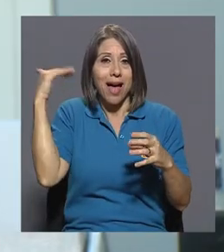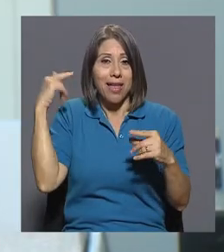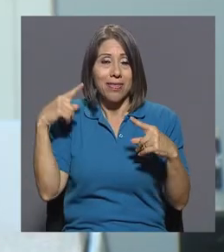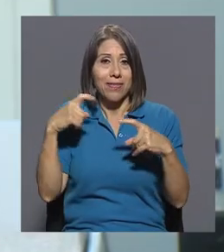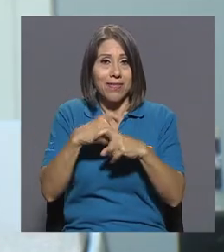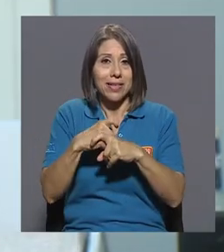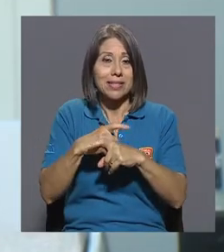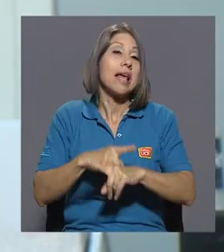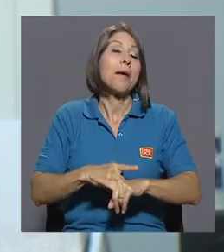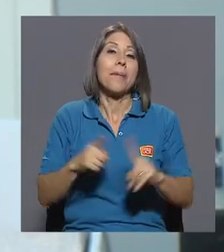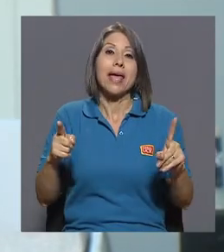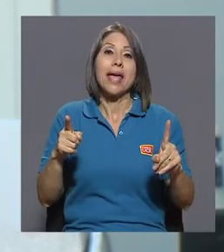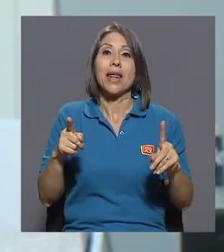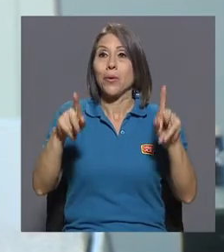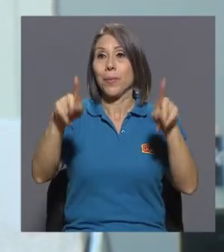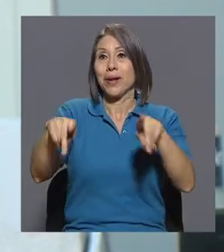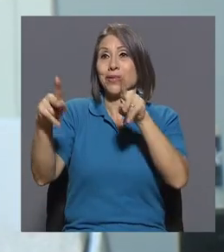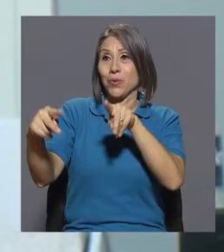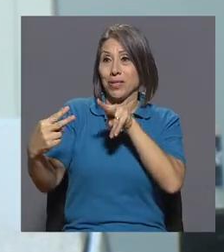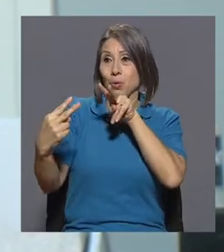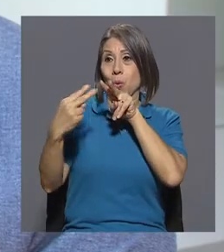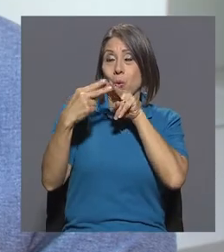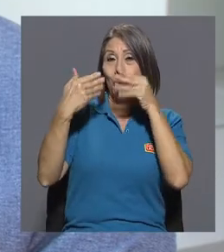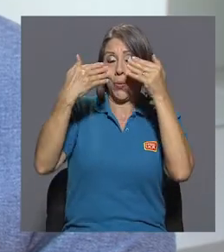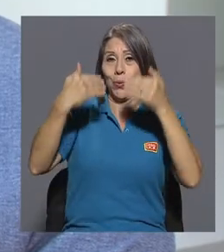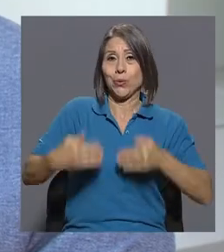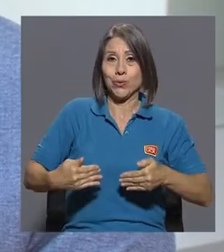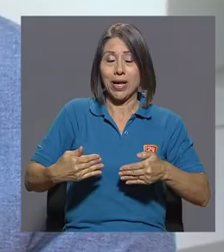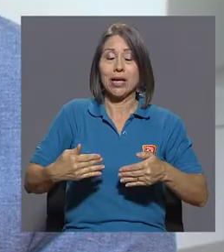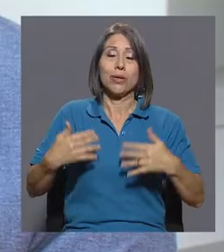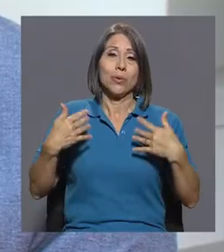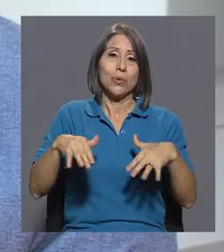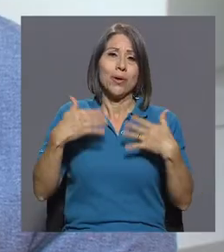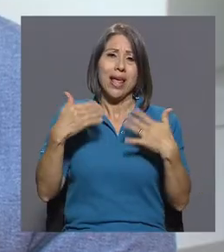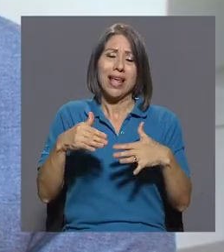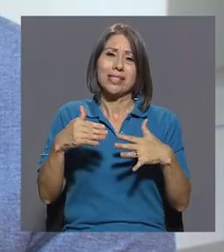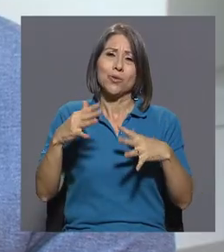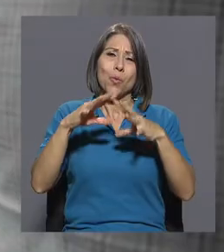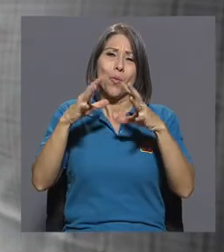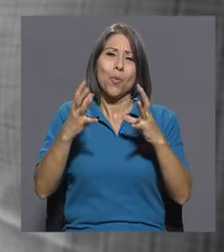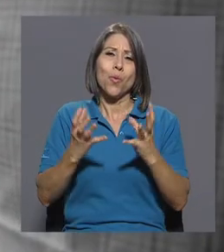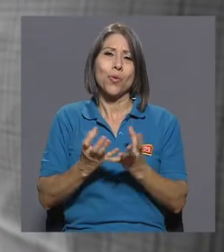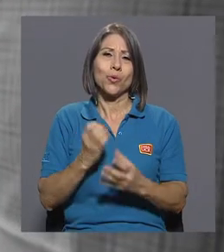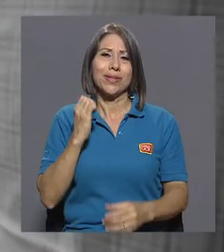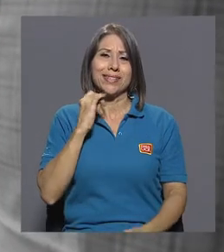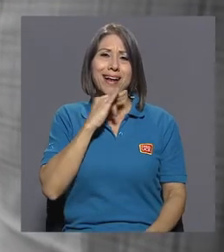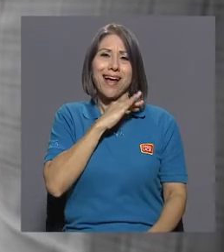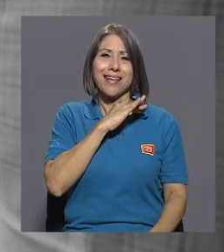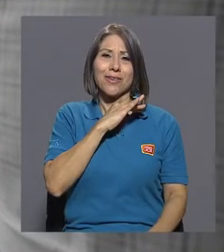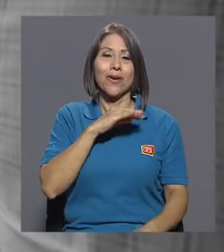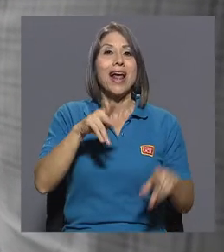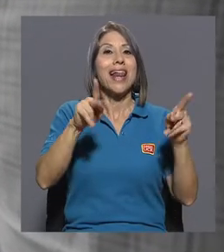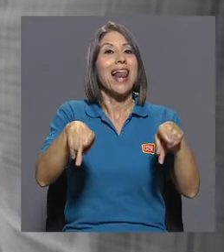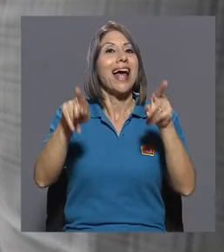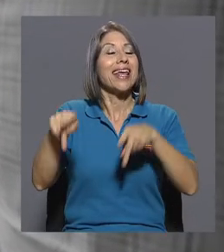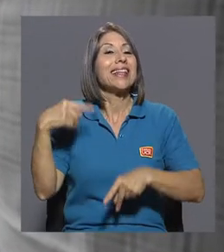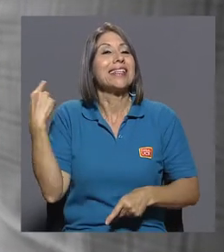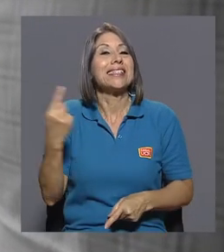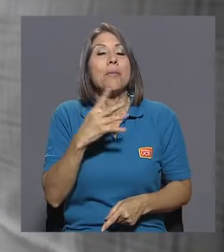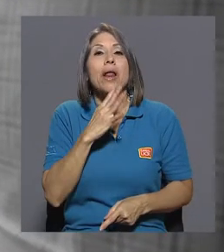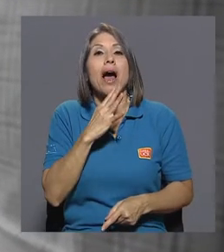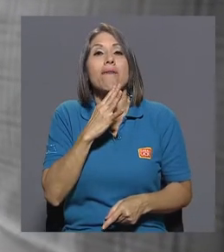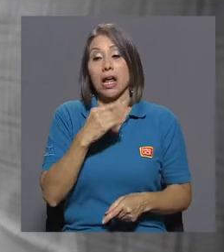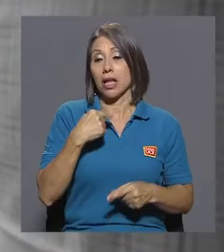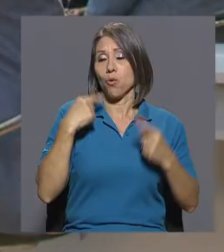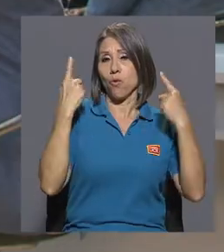esto de ser conocido sí es algo, es todo un mundo extraño, porque la gente siempre habla cómo la fama cambia al famoso, pero nunca la